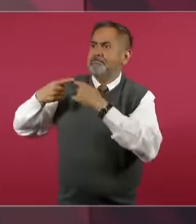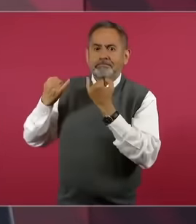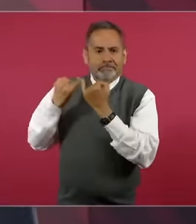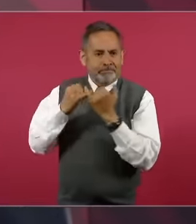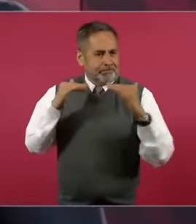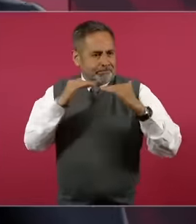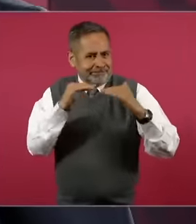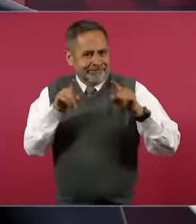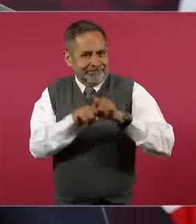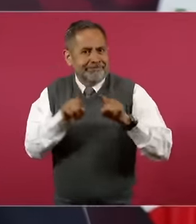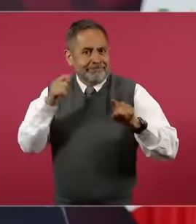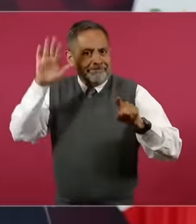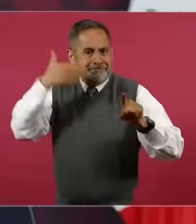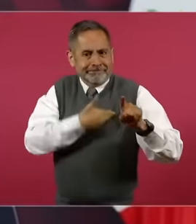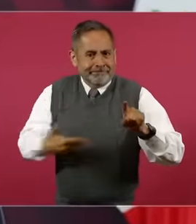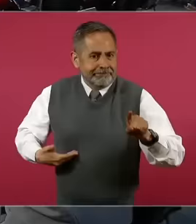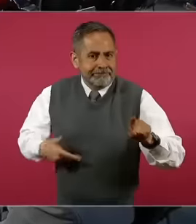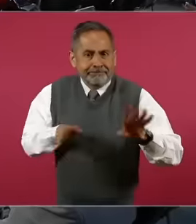compensar, ¿no?